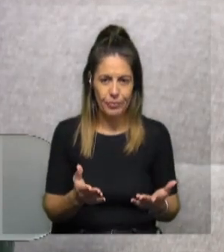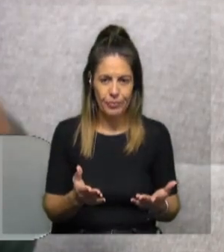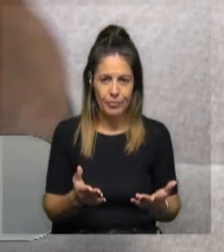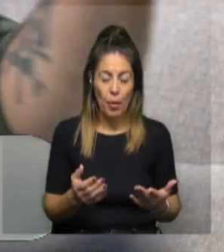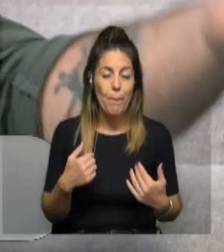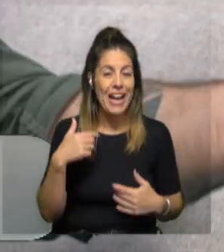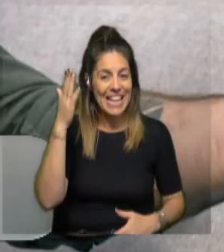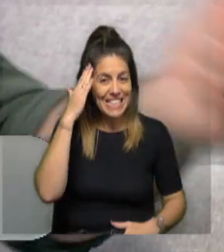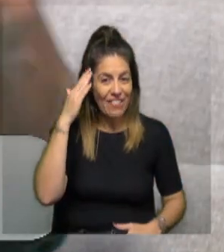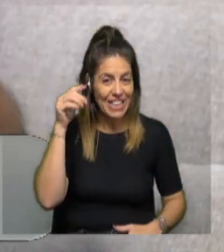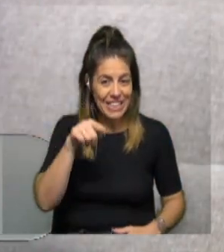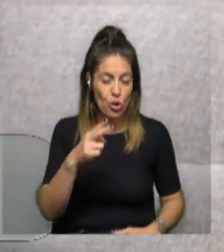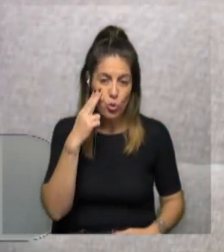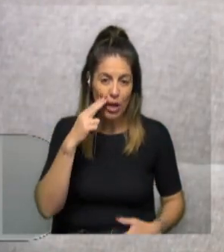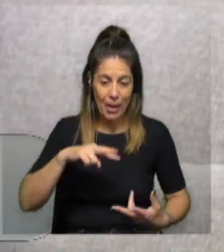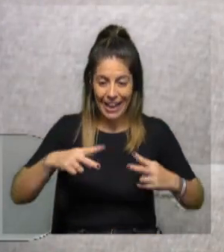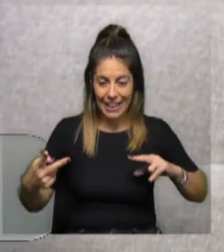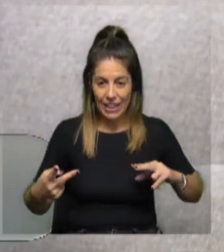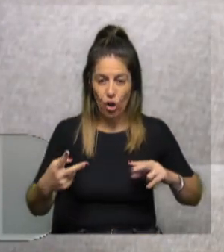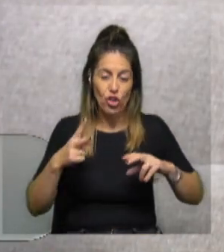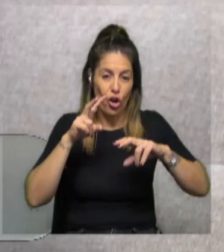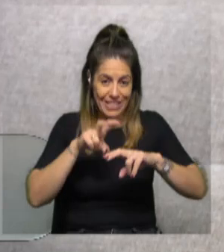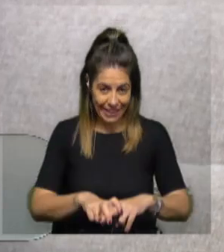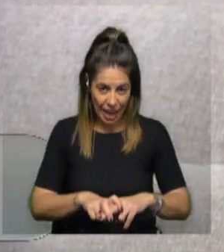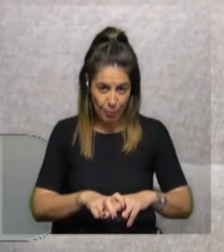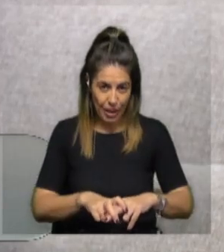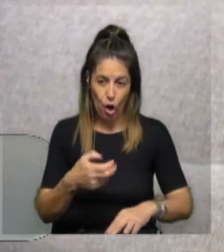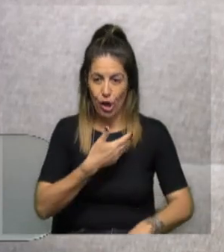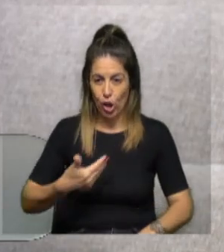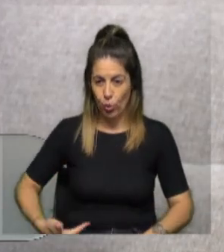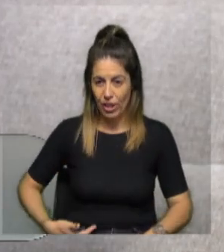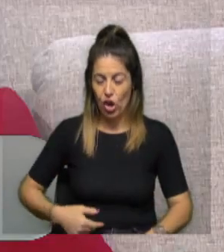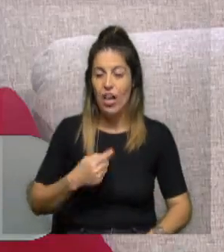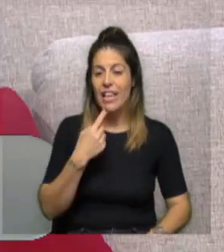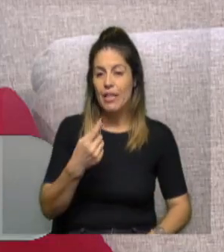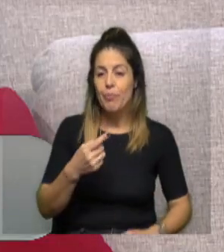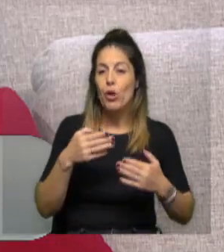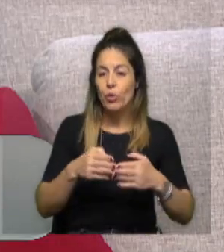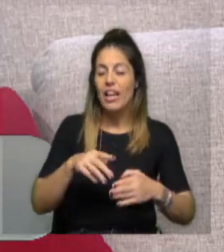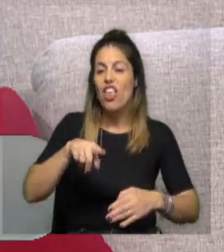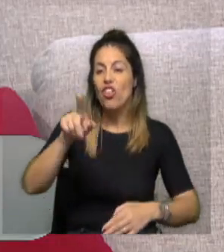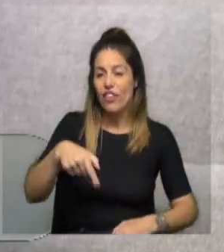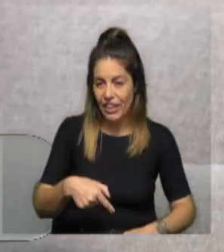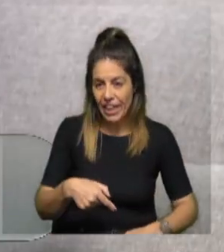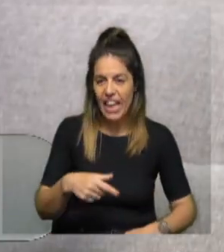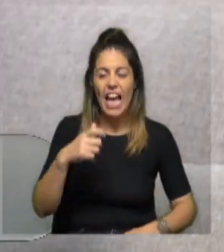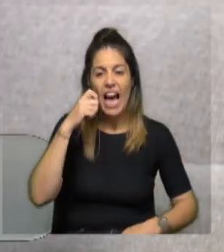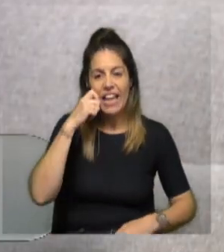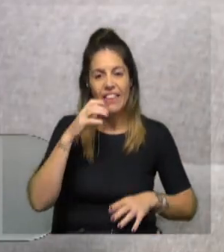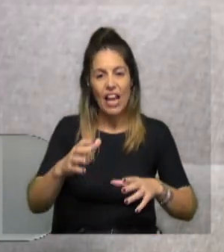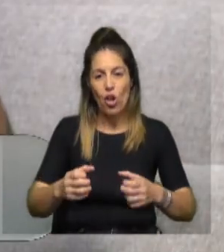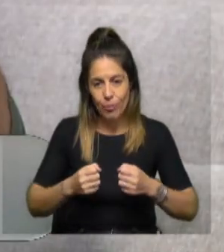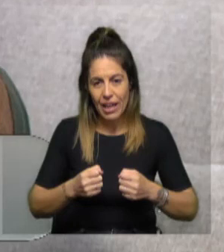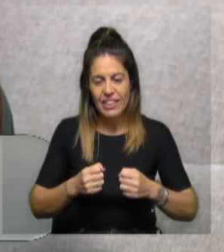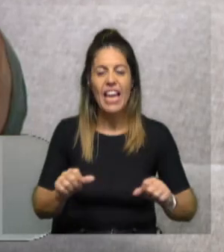para saber si es genético, yo primero me tengo que sentar con ese caballero y es, ¿de dónde vienen estos perros? ¿A qué edad lo adoptaste y qué hiciste en tu